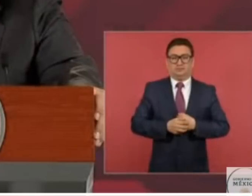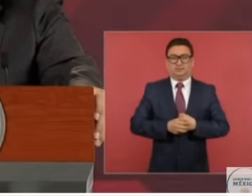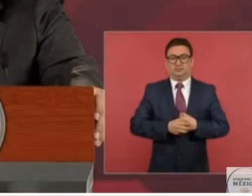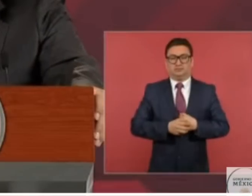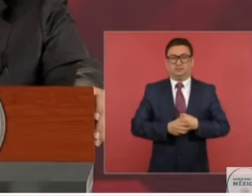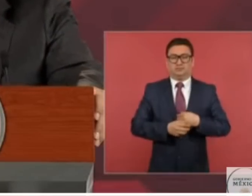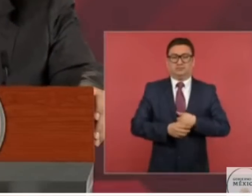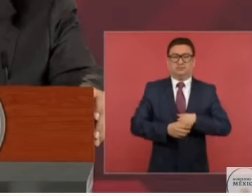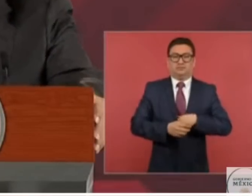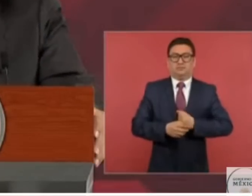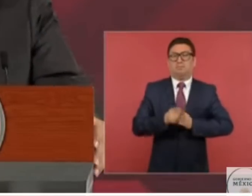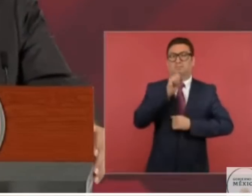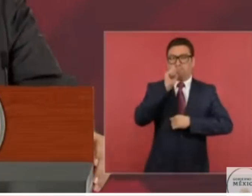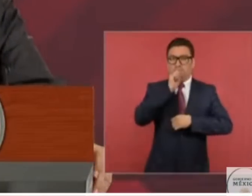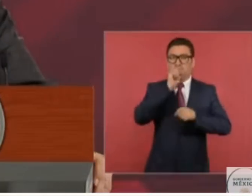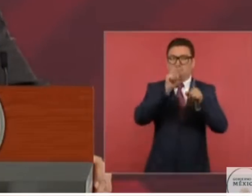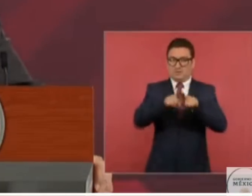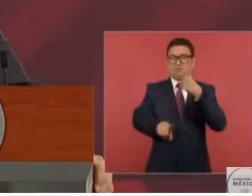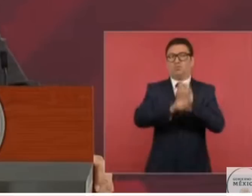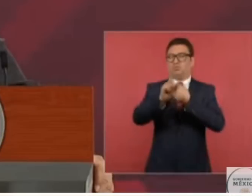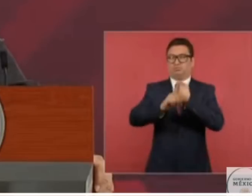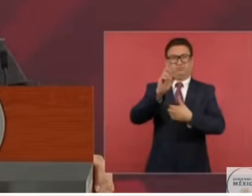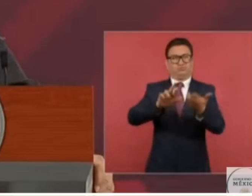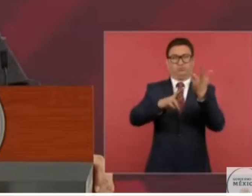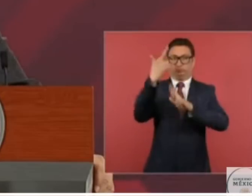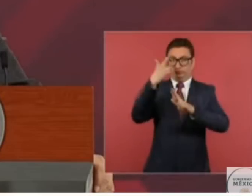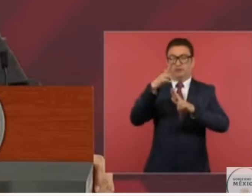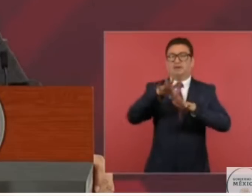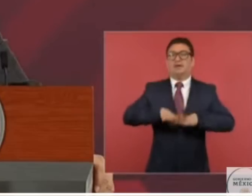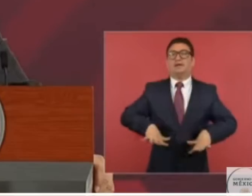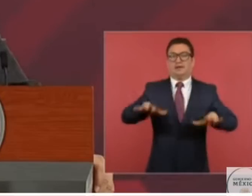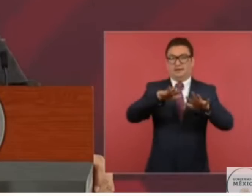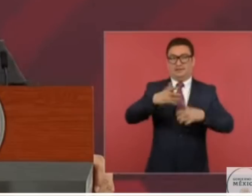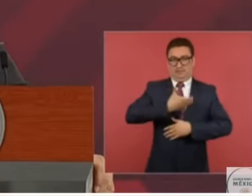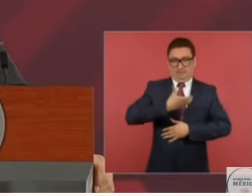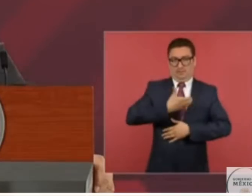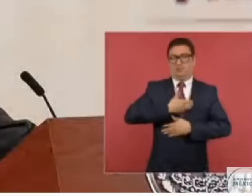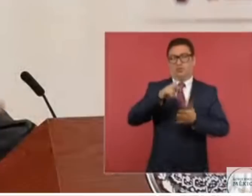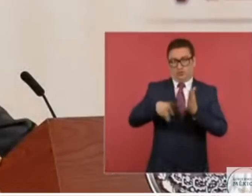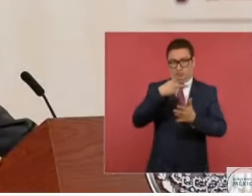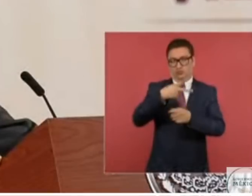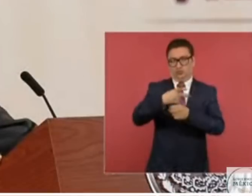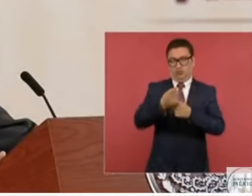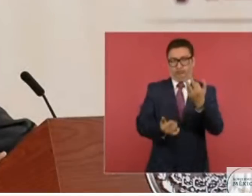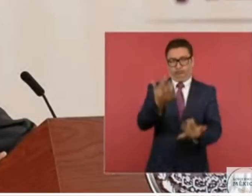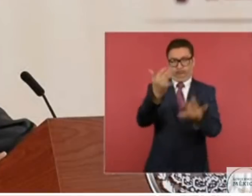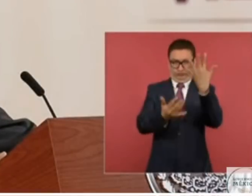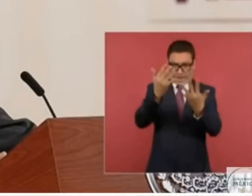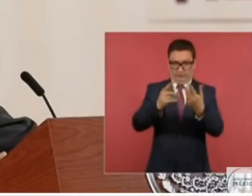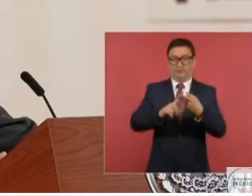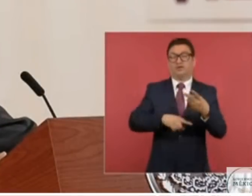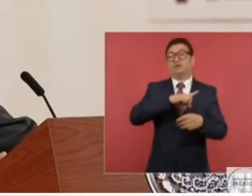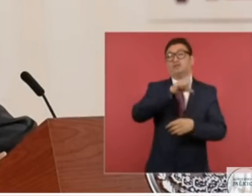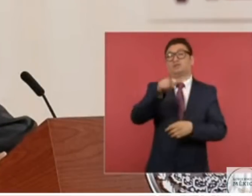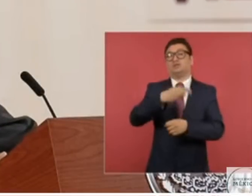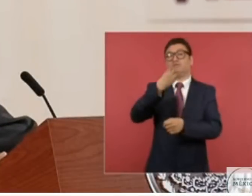revuelta también y quema del palacio en la época de Reina. Dos, y la tercera fue un accidente a muy poco tiempo de